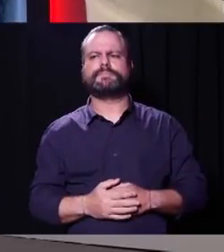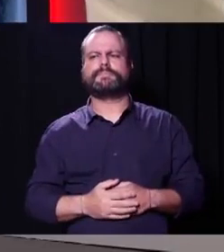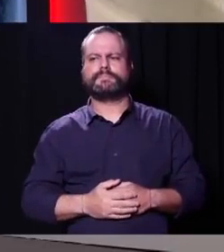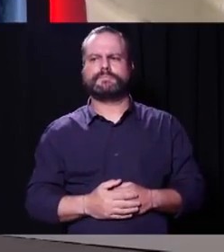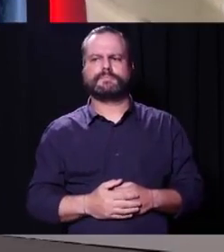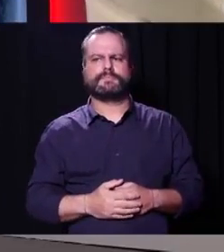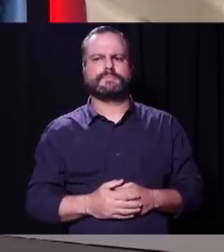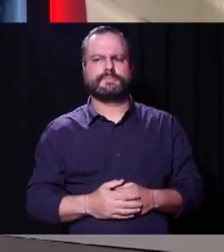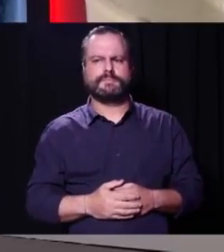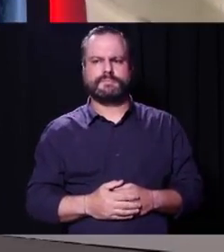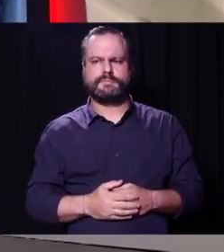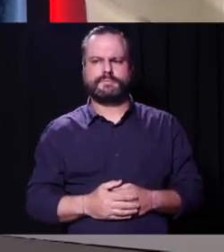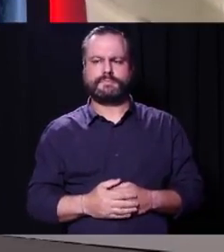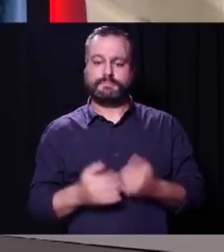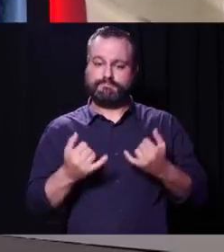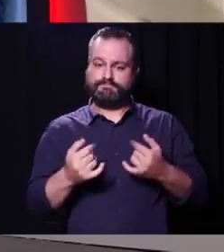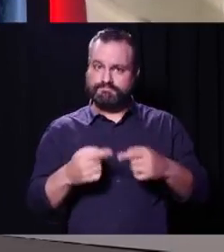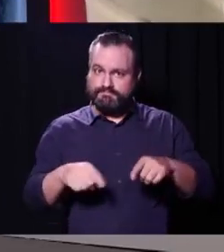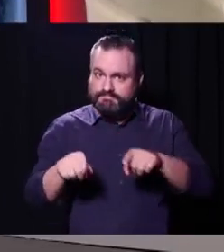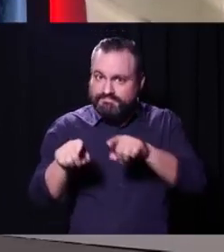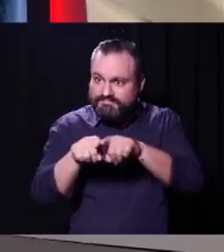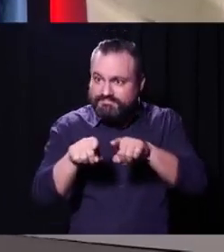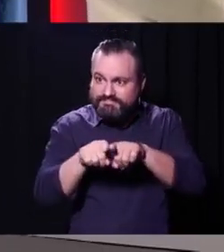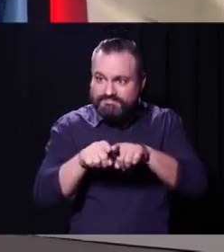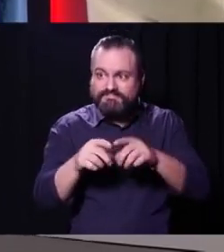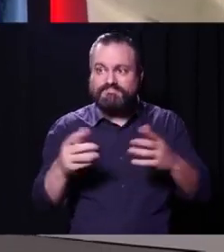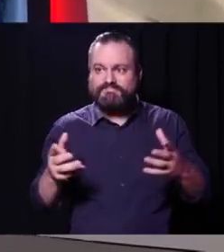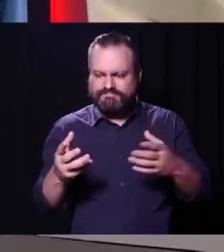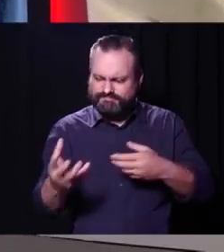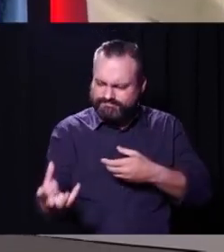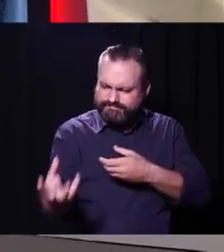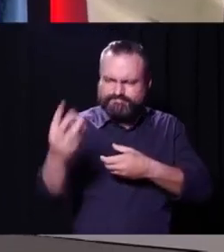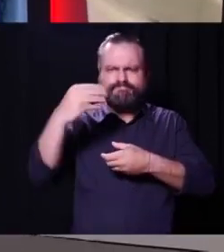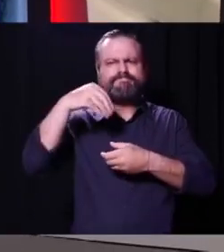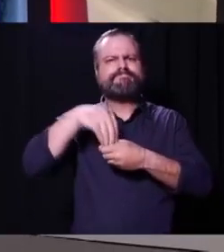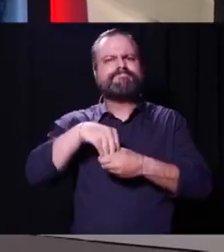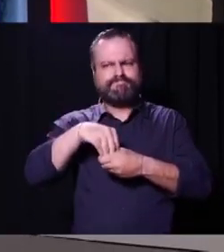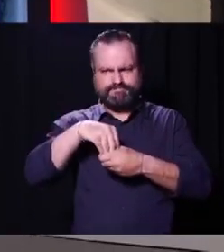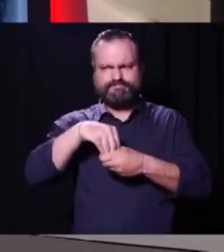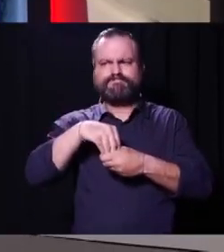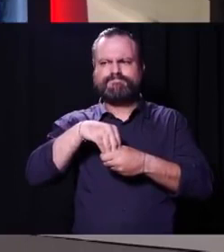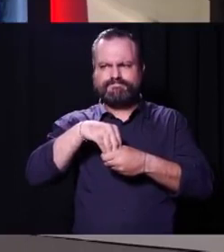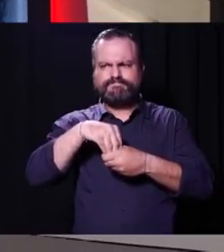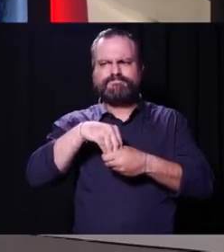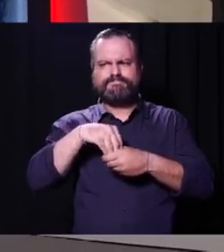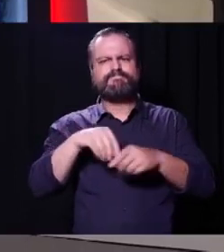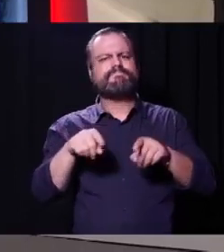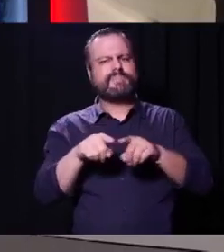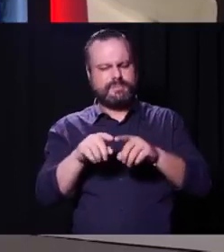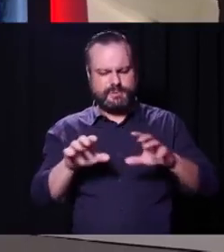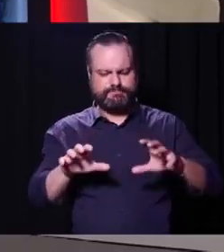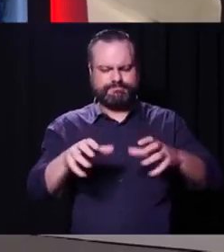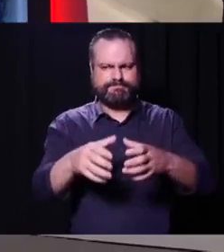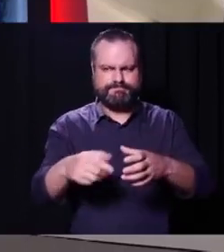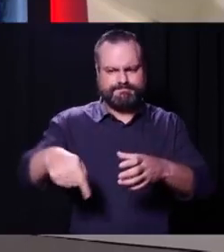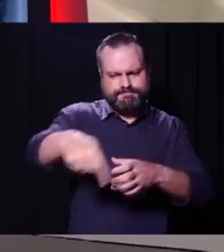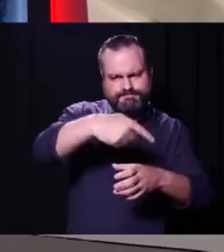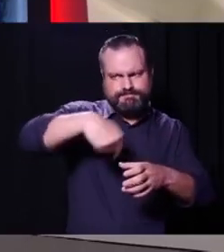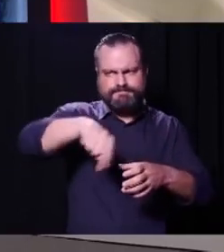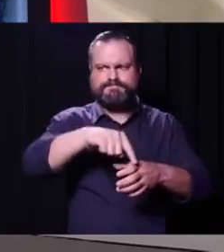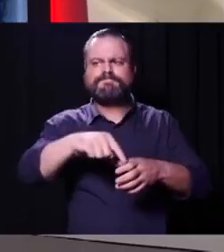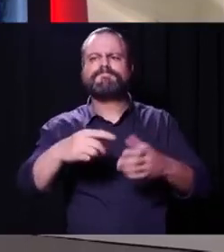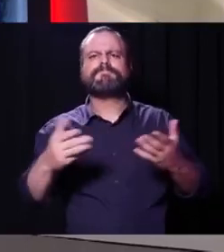para dirigir un mensaje de conclusión. Lo invitamos entonces a iniciar ahora su presentación inicial